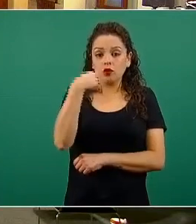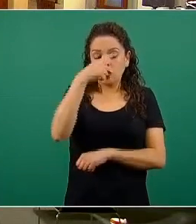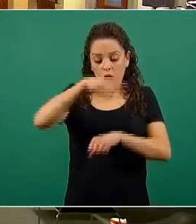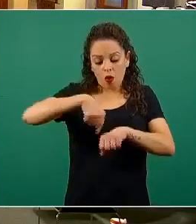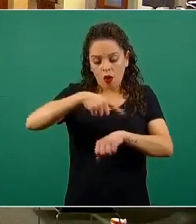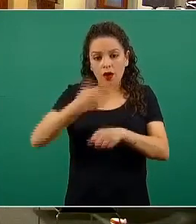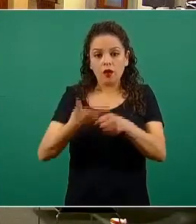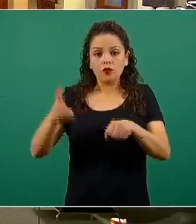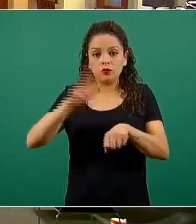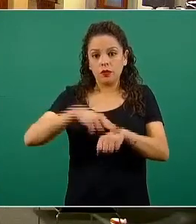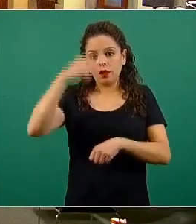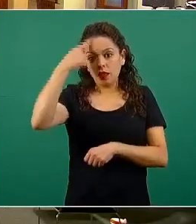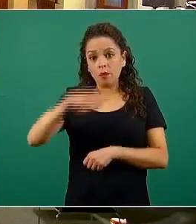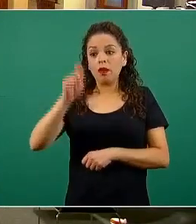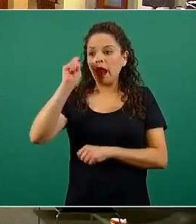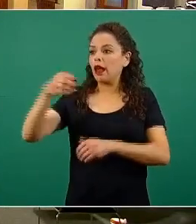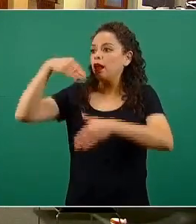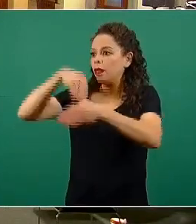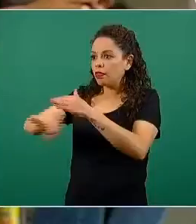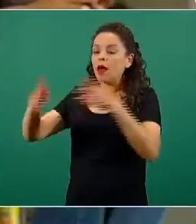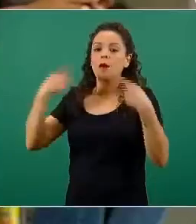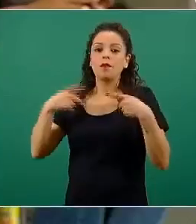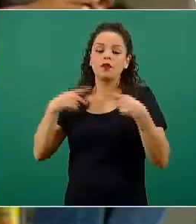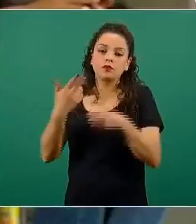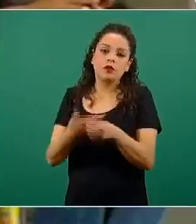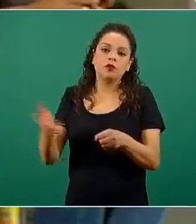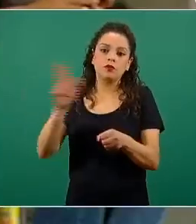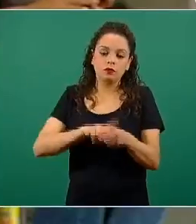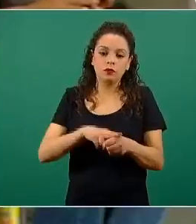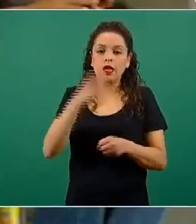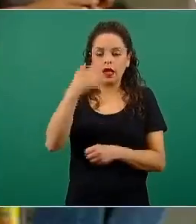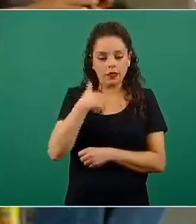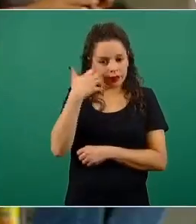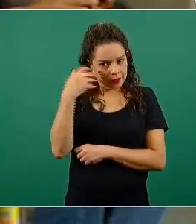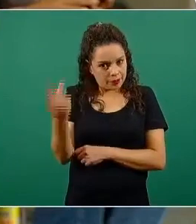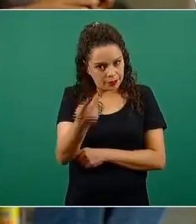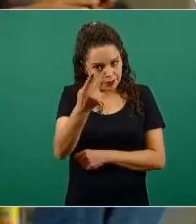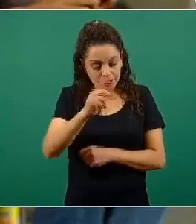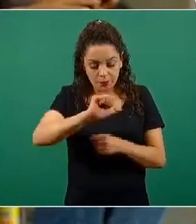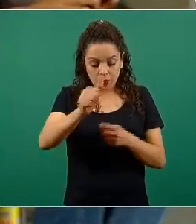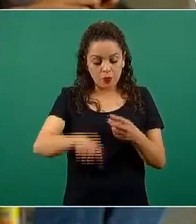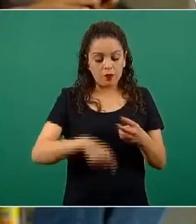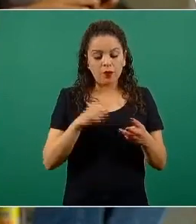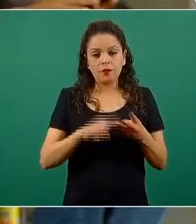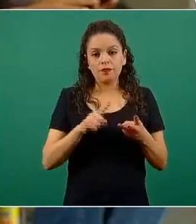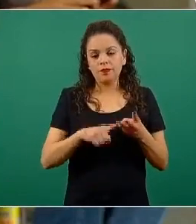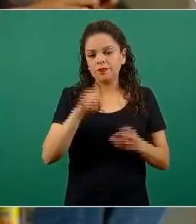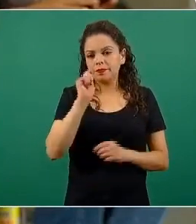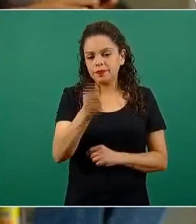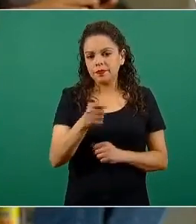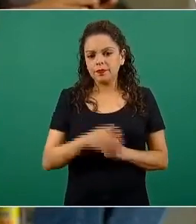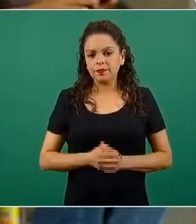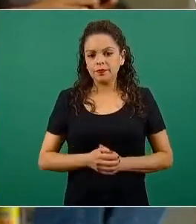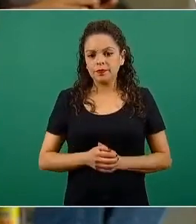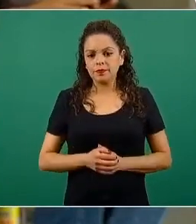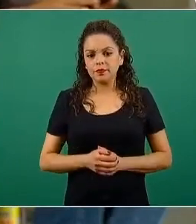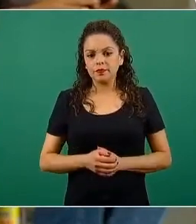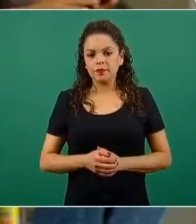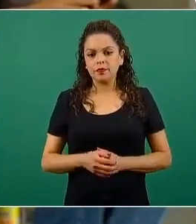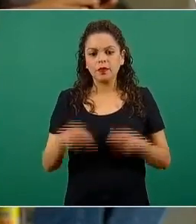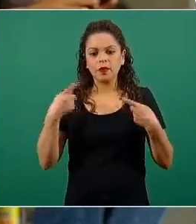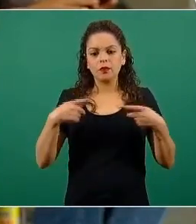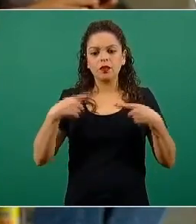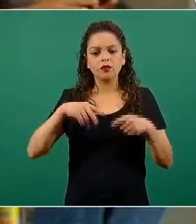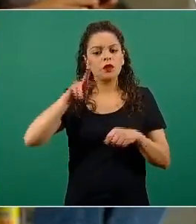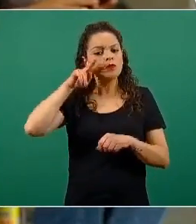el paciente. Esa sería, por un lado, la pregunta sobre esto. La otra, bueno, pues tiene que ver con estos voluntarios que se